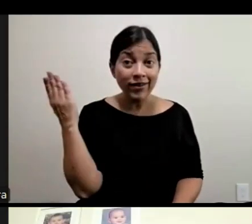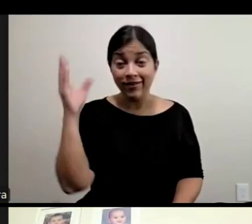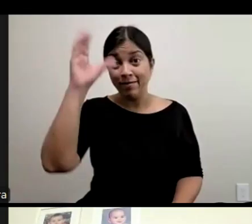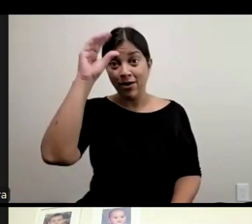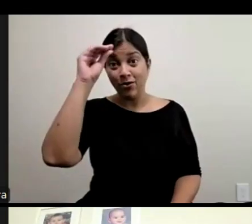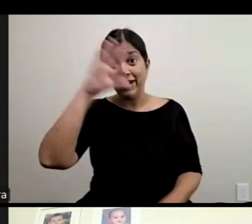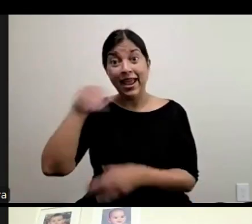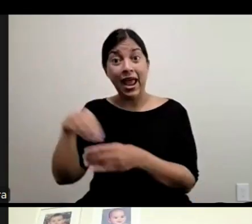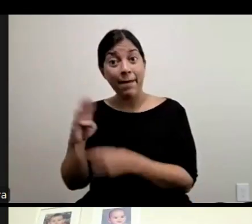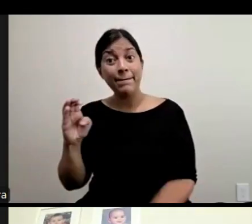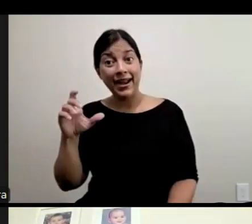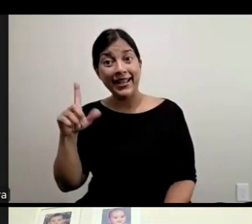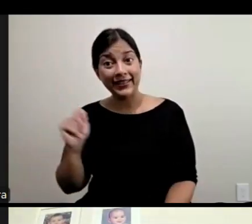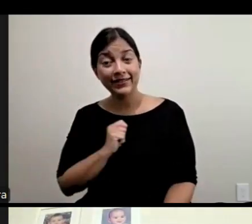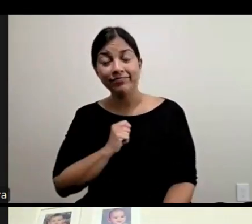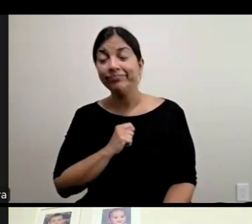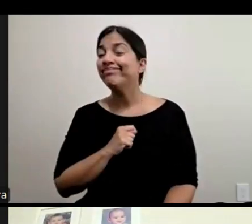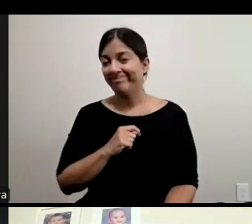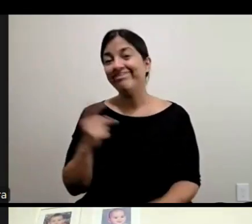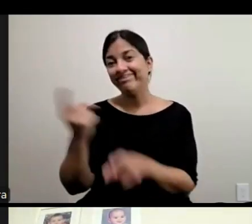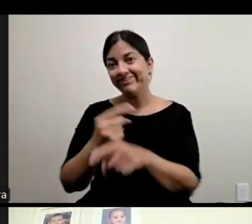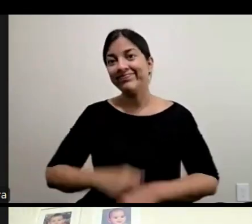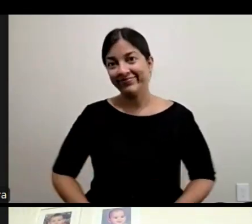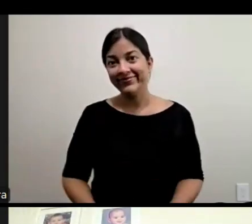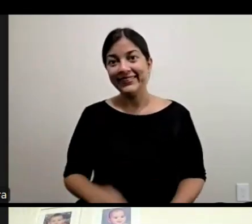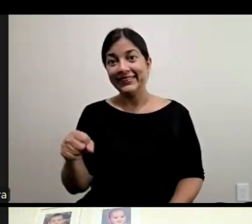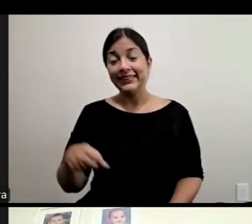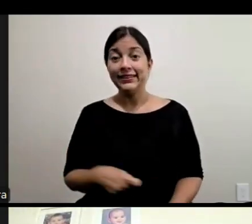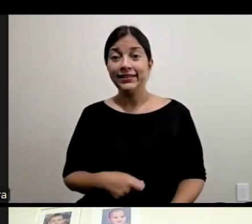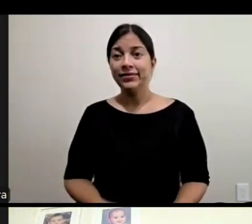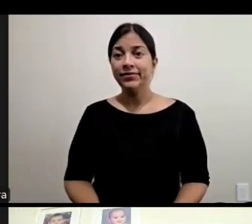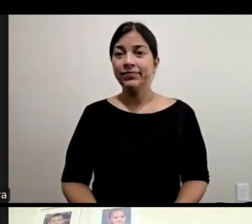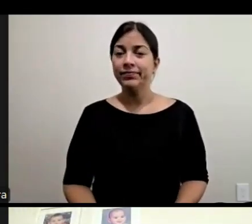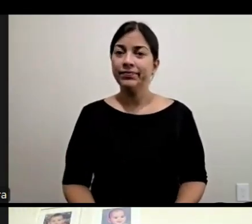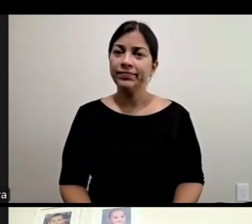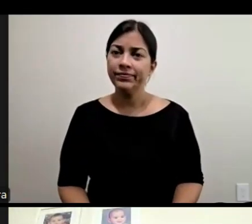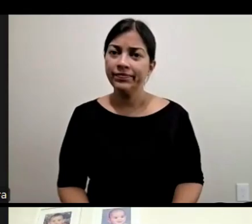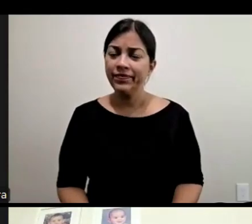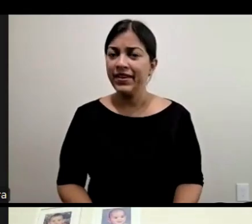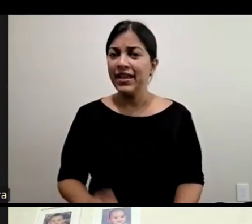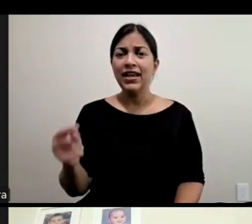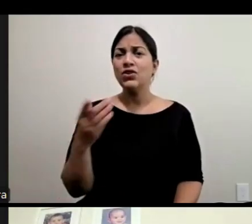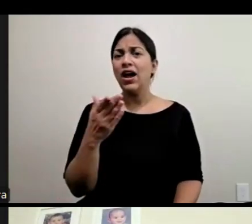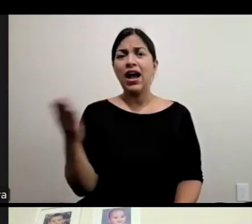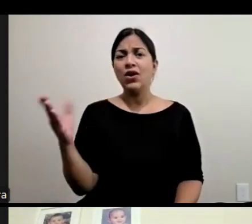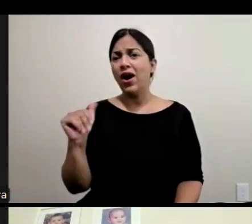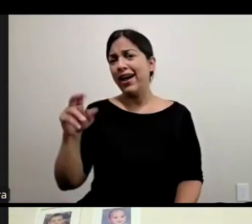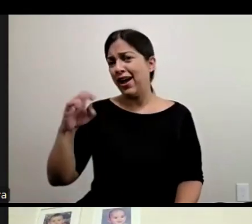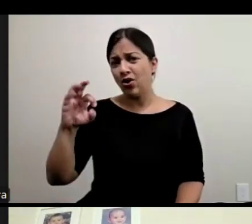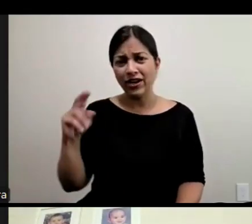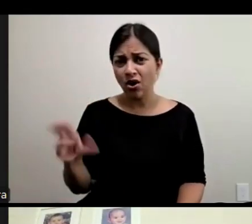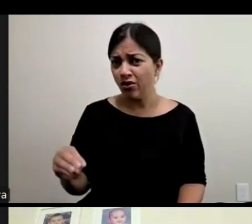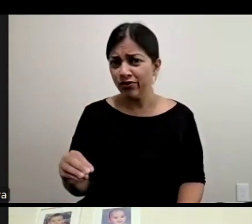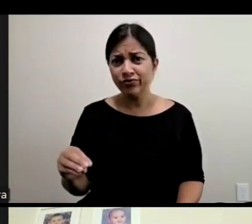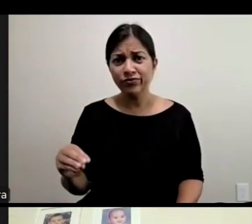Literalmente. Una cuestión, ¿verdad? Me imagino que... Y es es algo anacrónico porque cuando vayamos